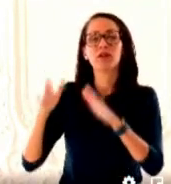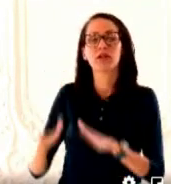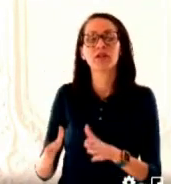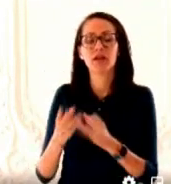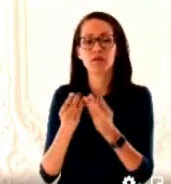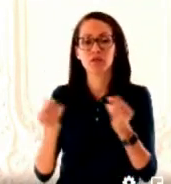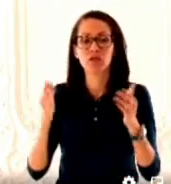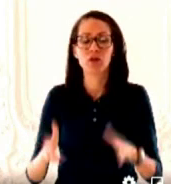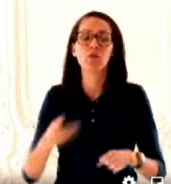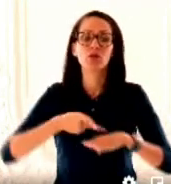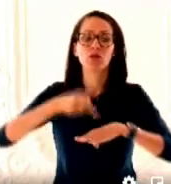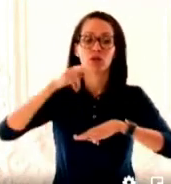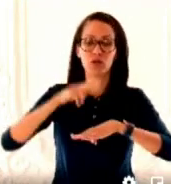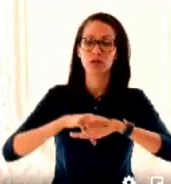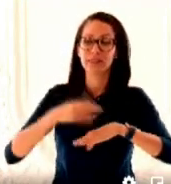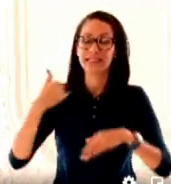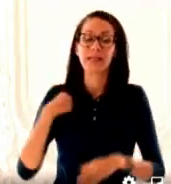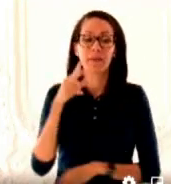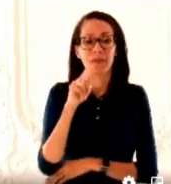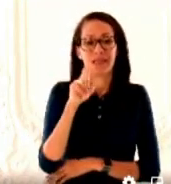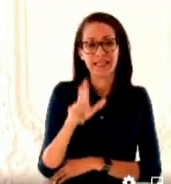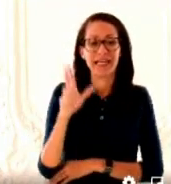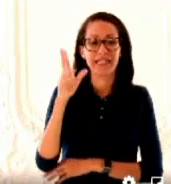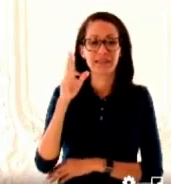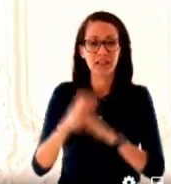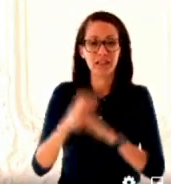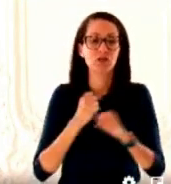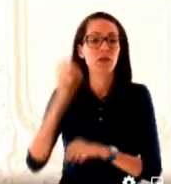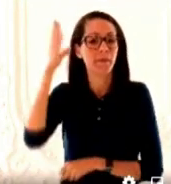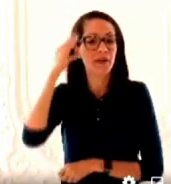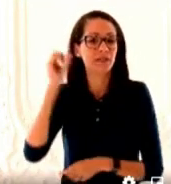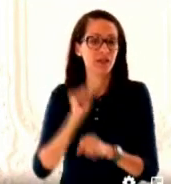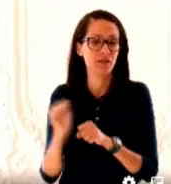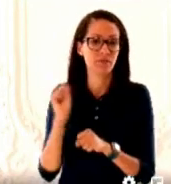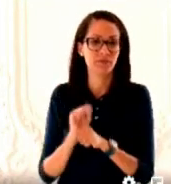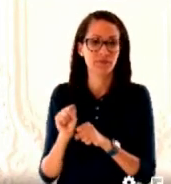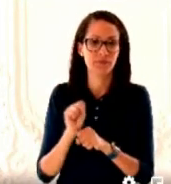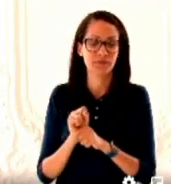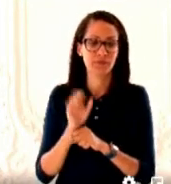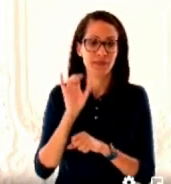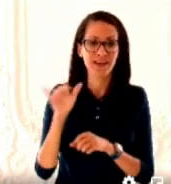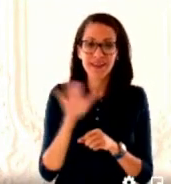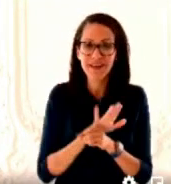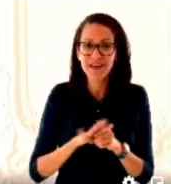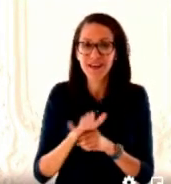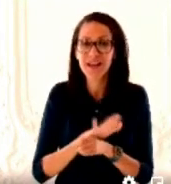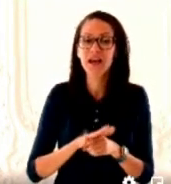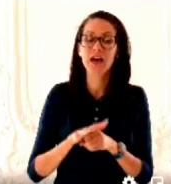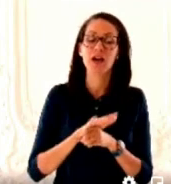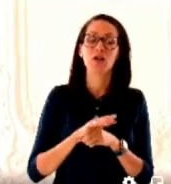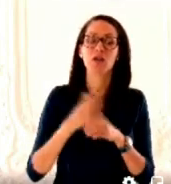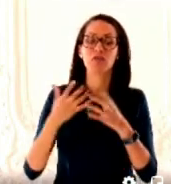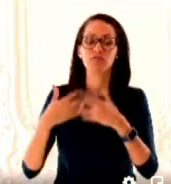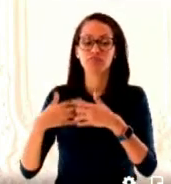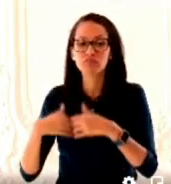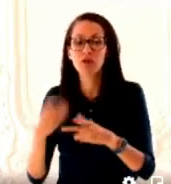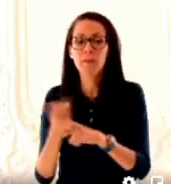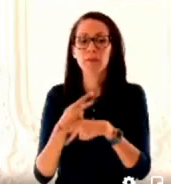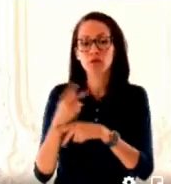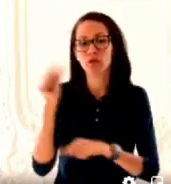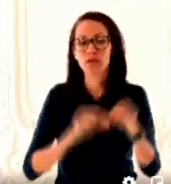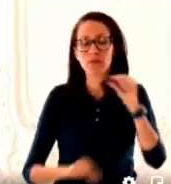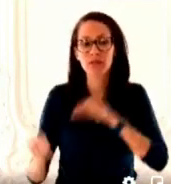Puerto Rico y cuenta con 23 años de experiencia laboral en las áreas de manufactura, producción